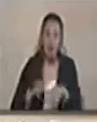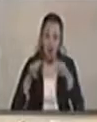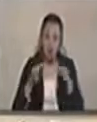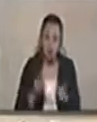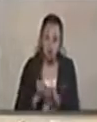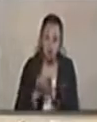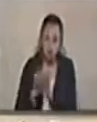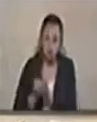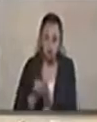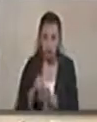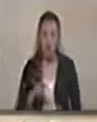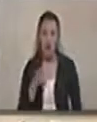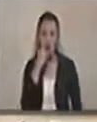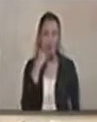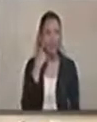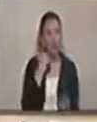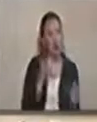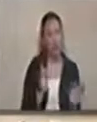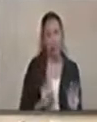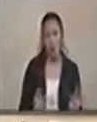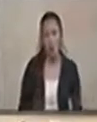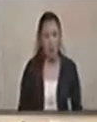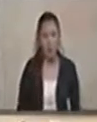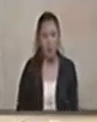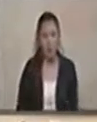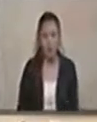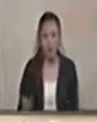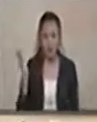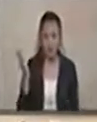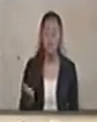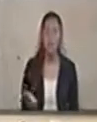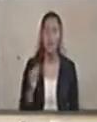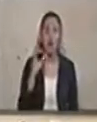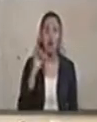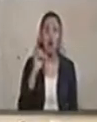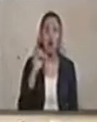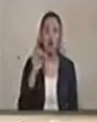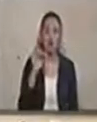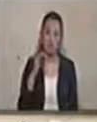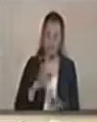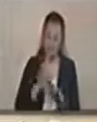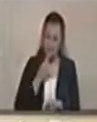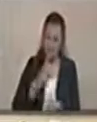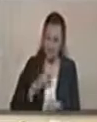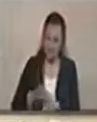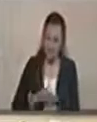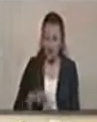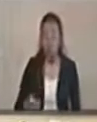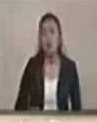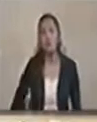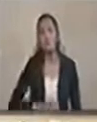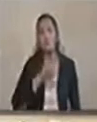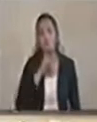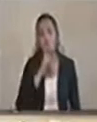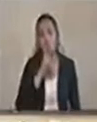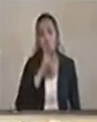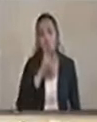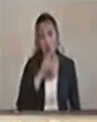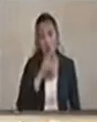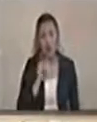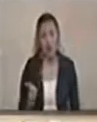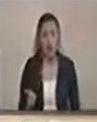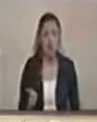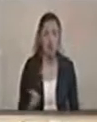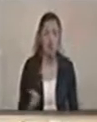caso recreativo. Doctor Ospina, por supuesto que el alcohol es una